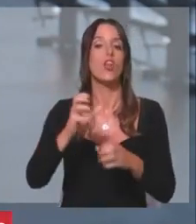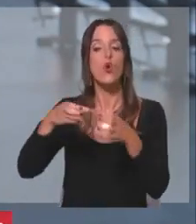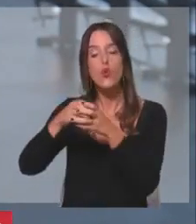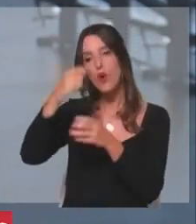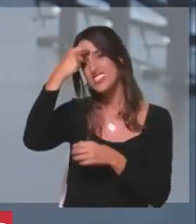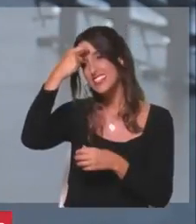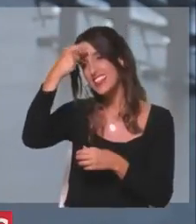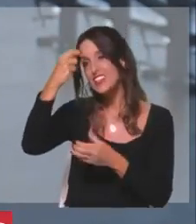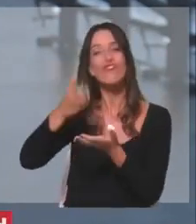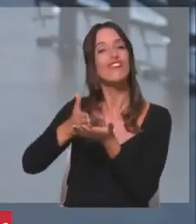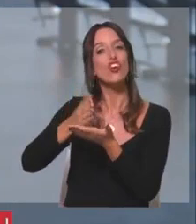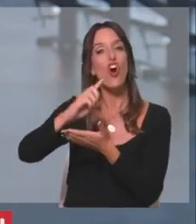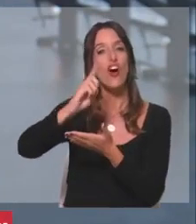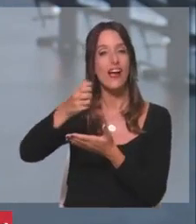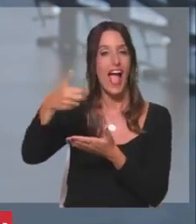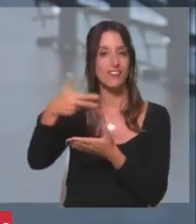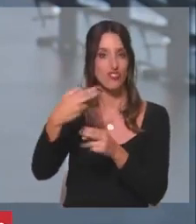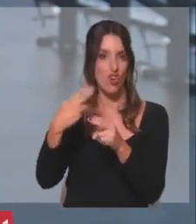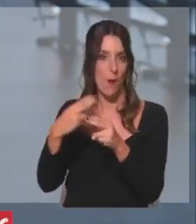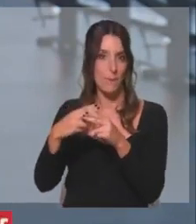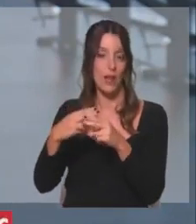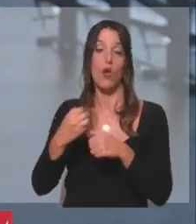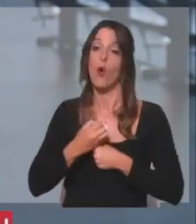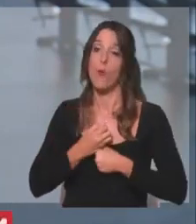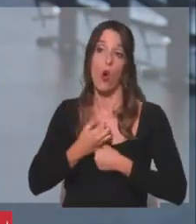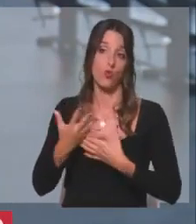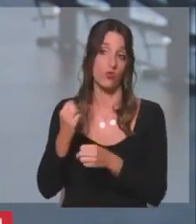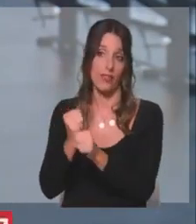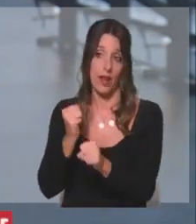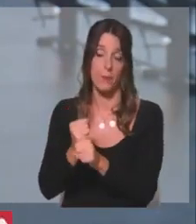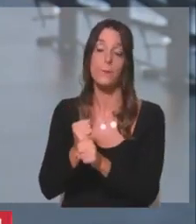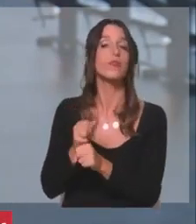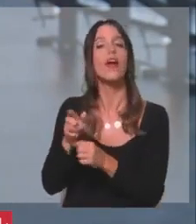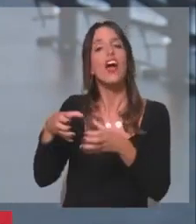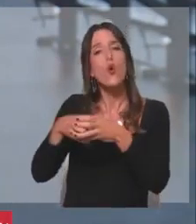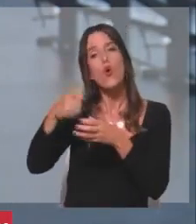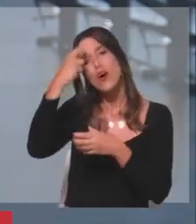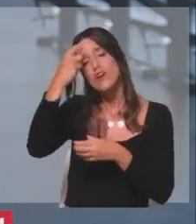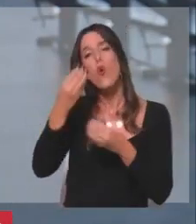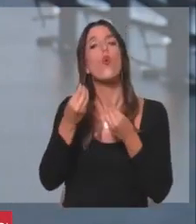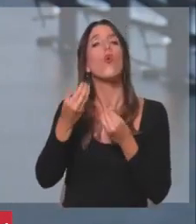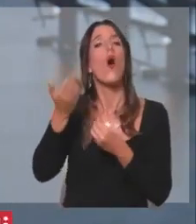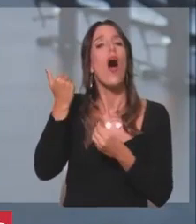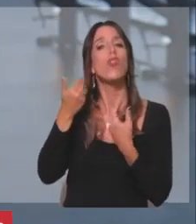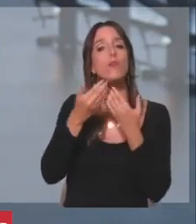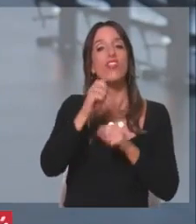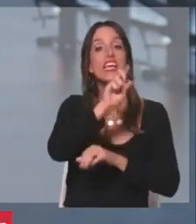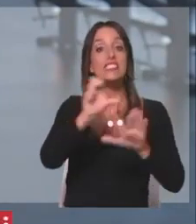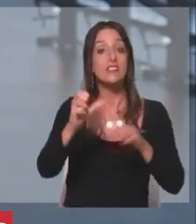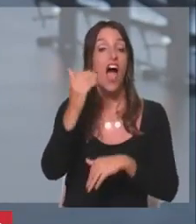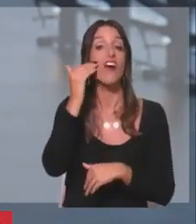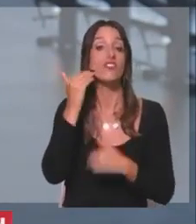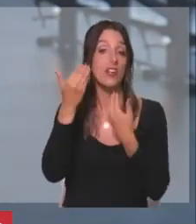el Grupo Asesor Científico Honorario. Su actividad como tal comenzó el 16 de abril. Desde ese